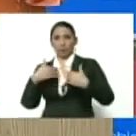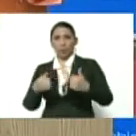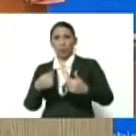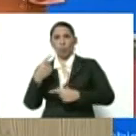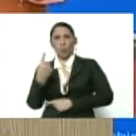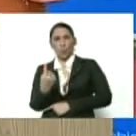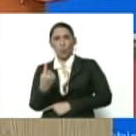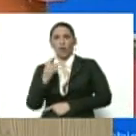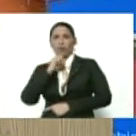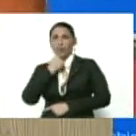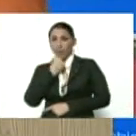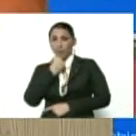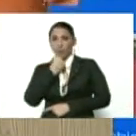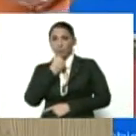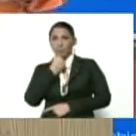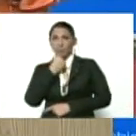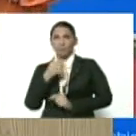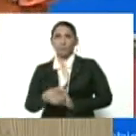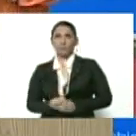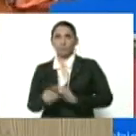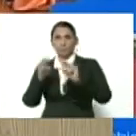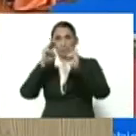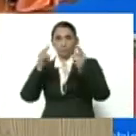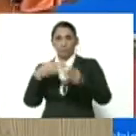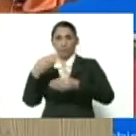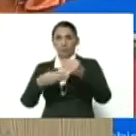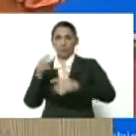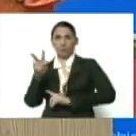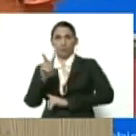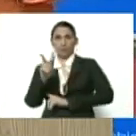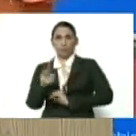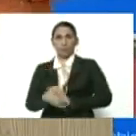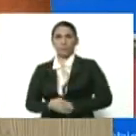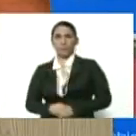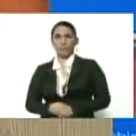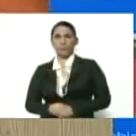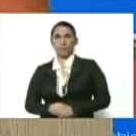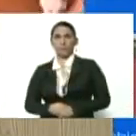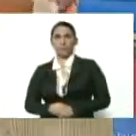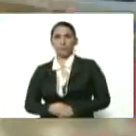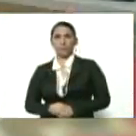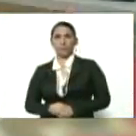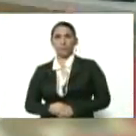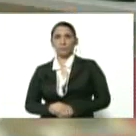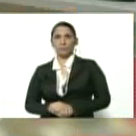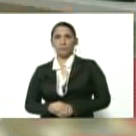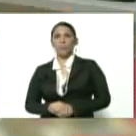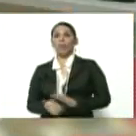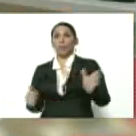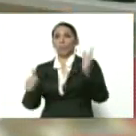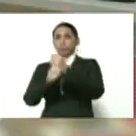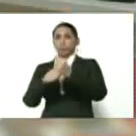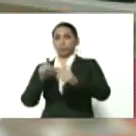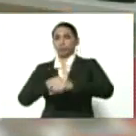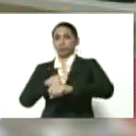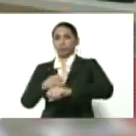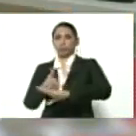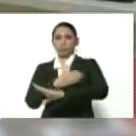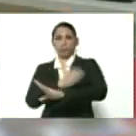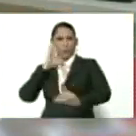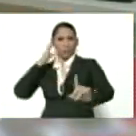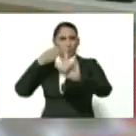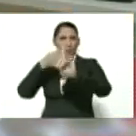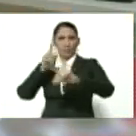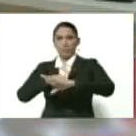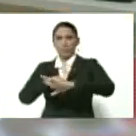de las claves del método que ha aplicado Venezuela ha sido la detección temprana, el abordamiento